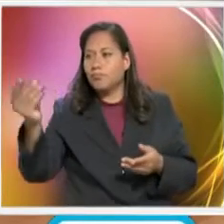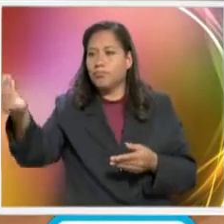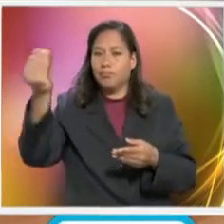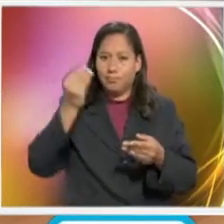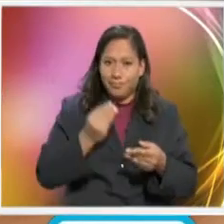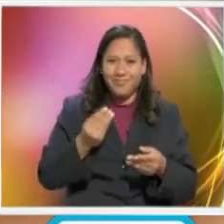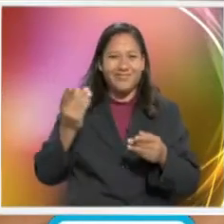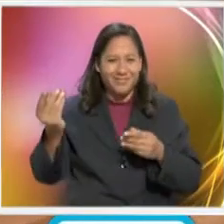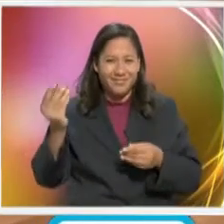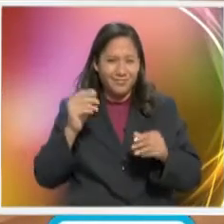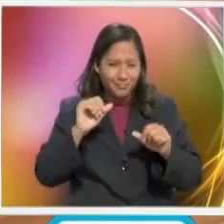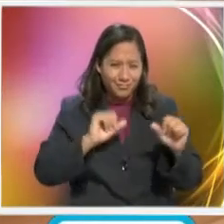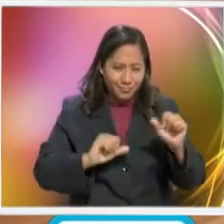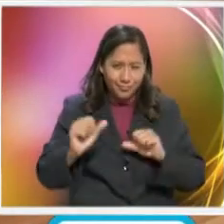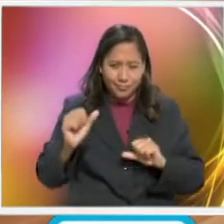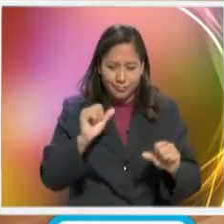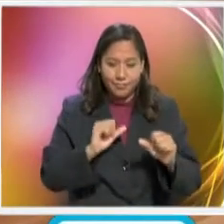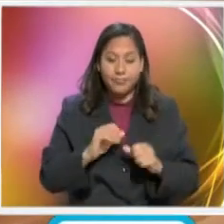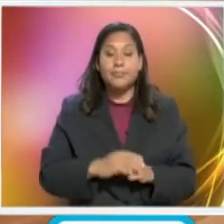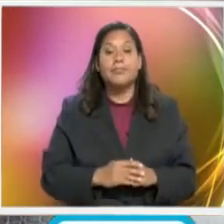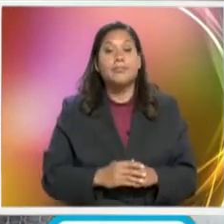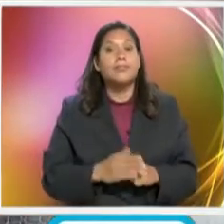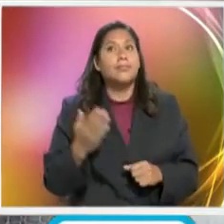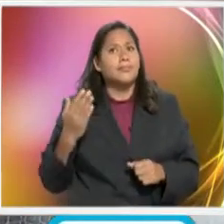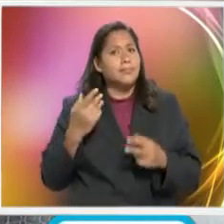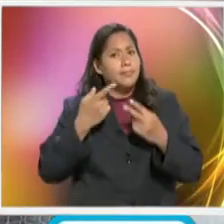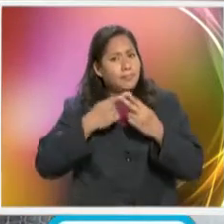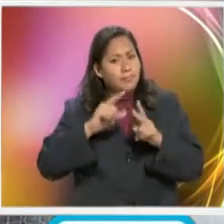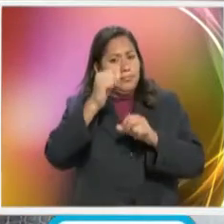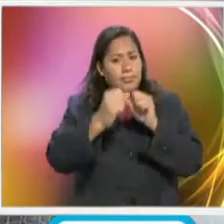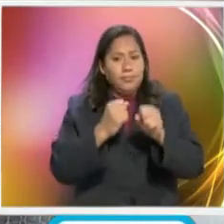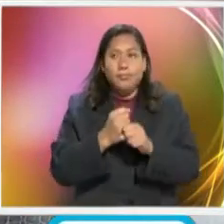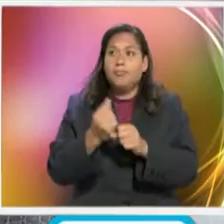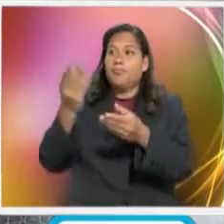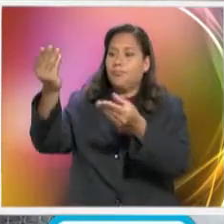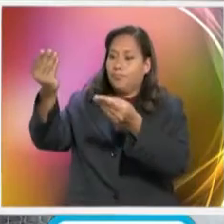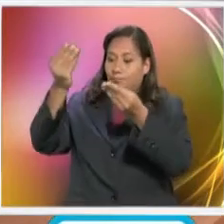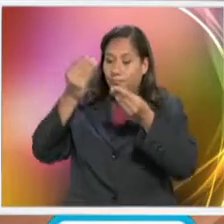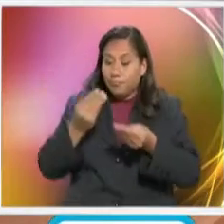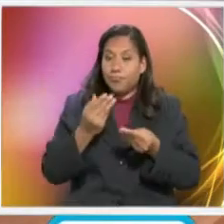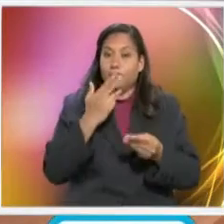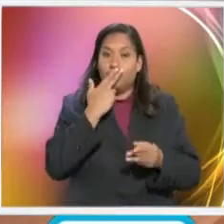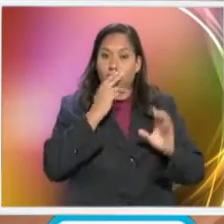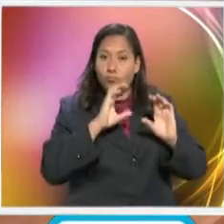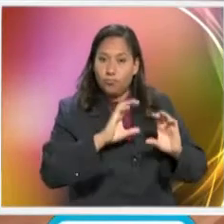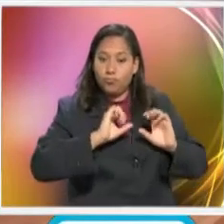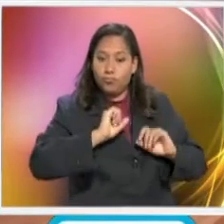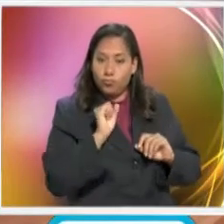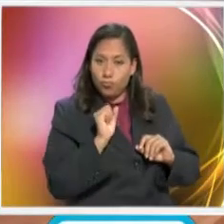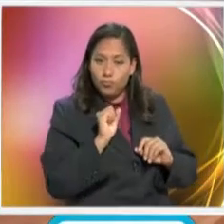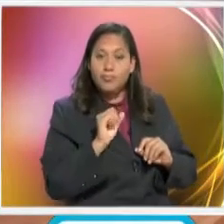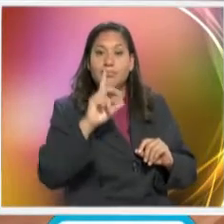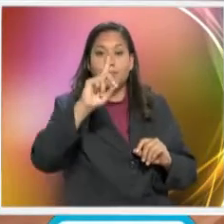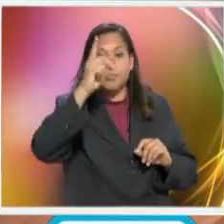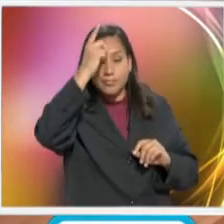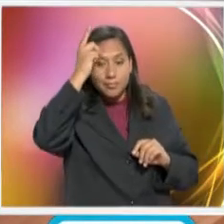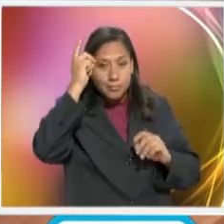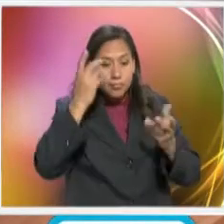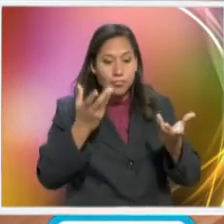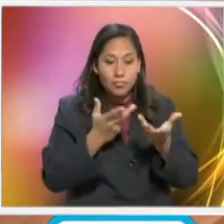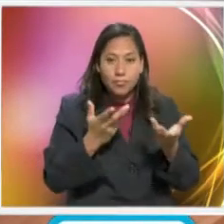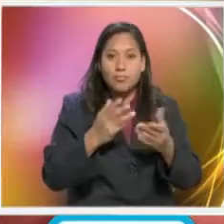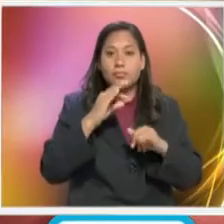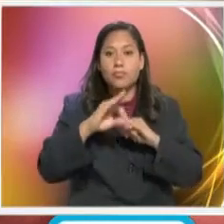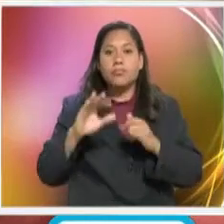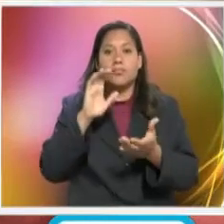otro. Entonces, a principios de años recibimos nosotros como resguardo permanente la colección que Diego Rivera hizo con su